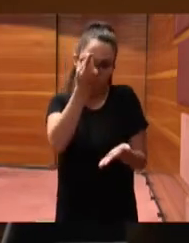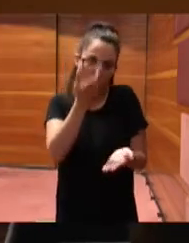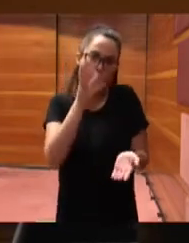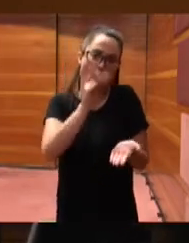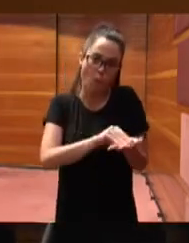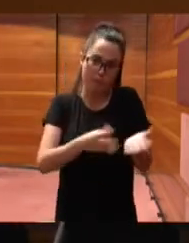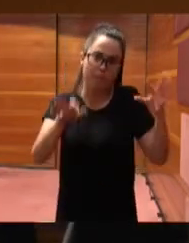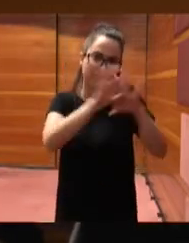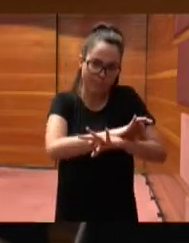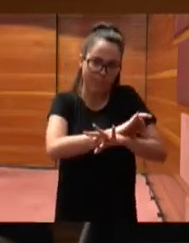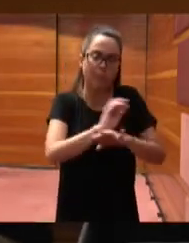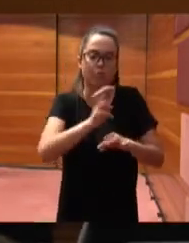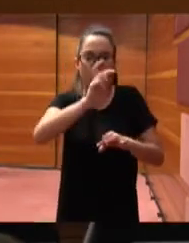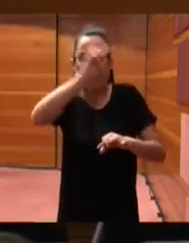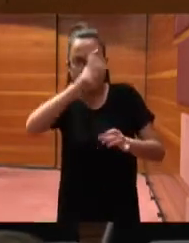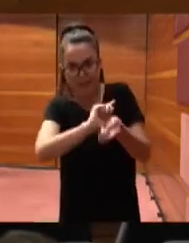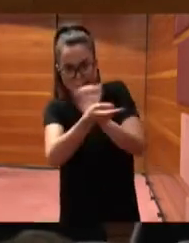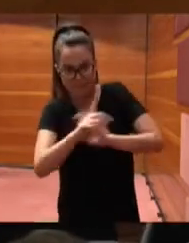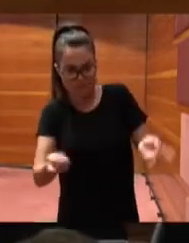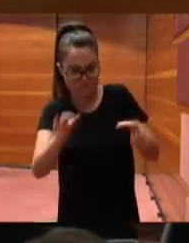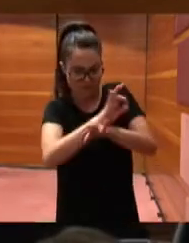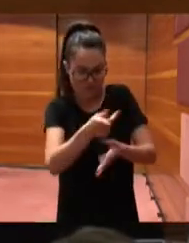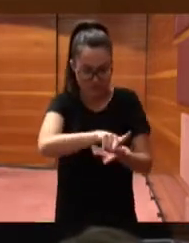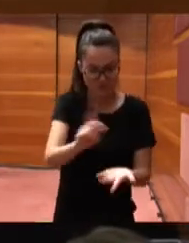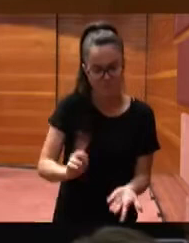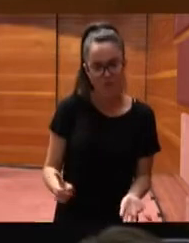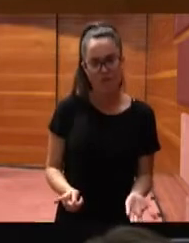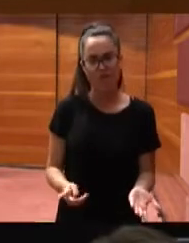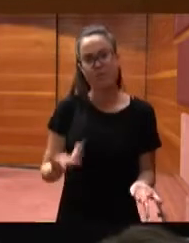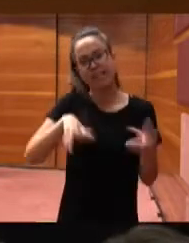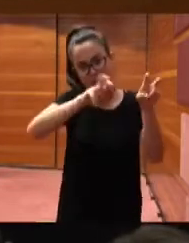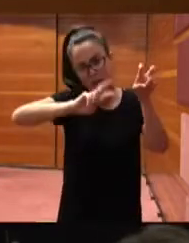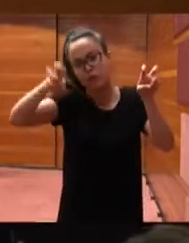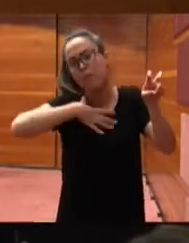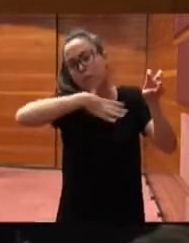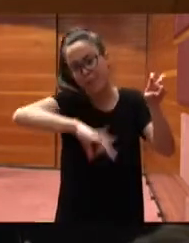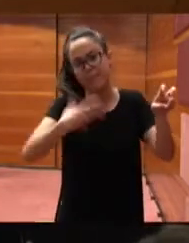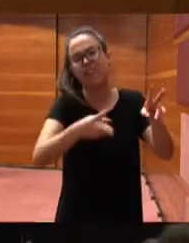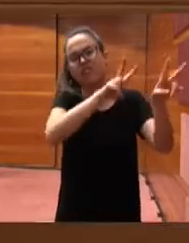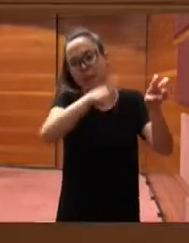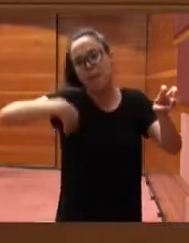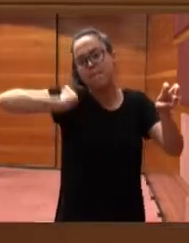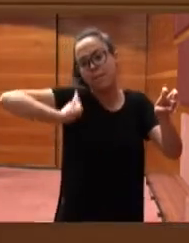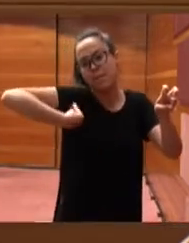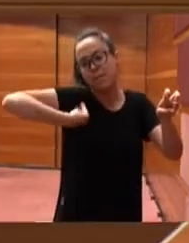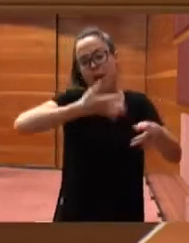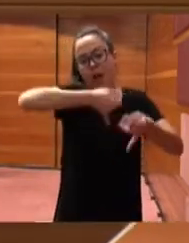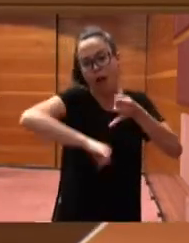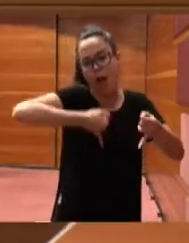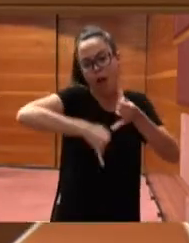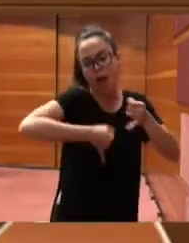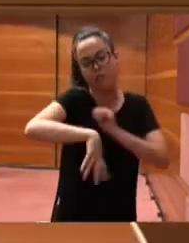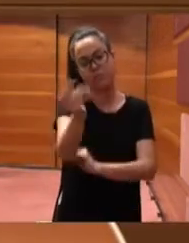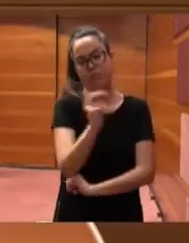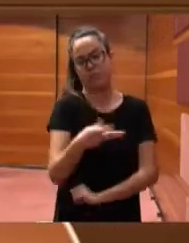la lección y no me equivoco 2 veces. Eso también, ¿eh? Por lo tanto, yo creo que tenemos que poner en relación el gobierno